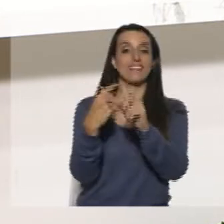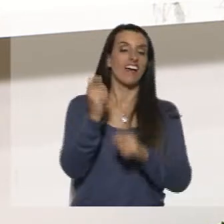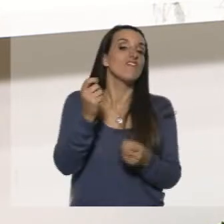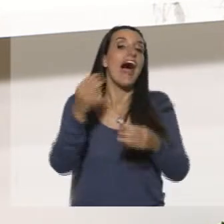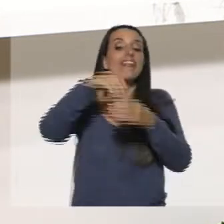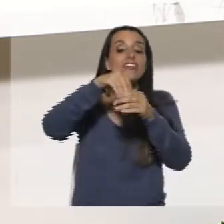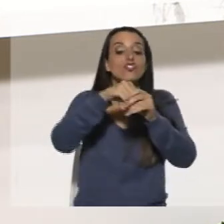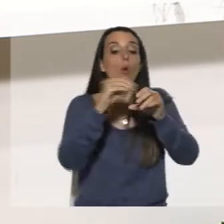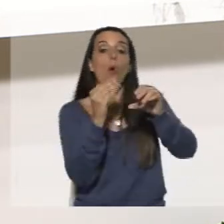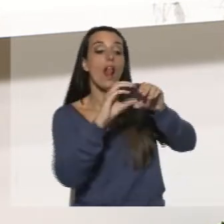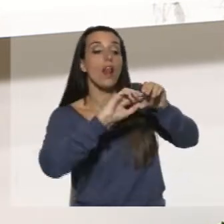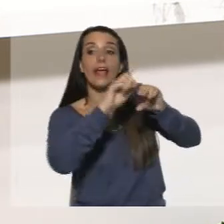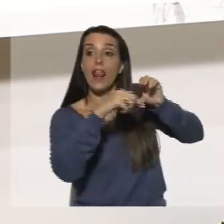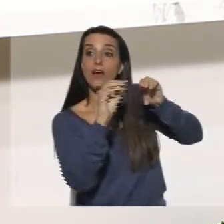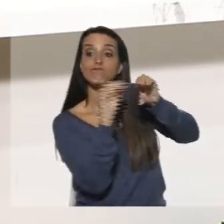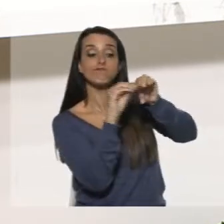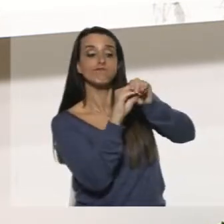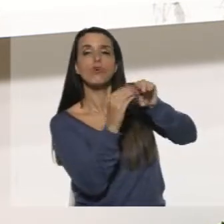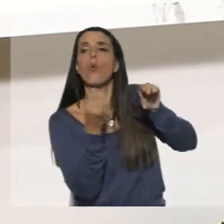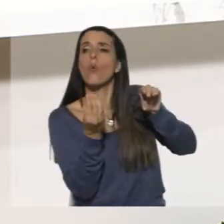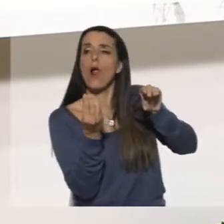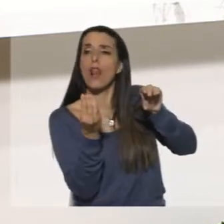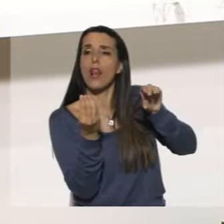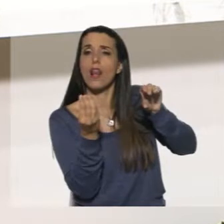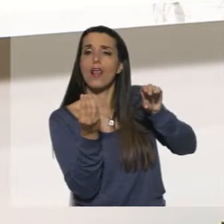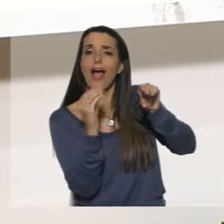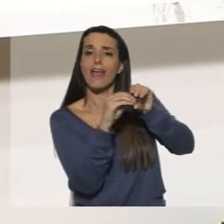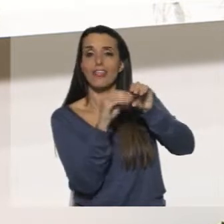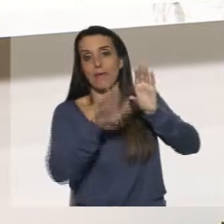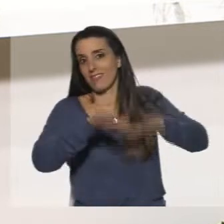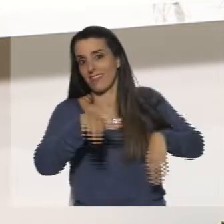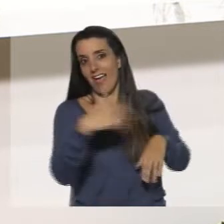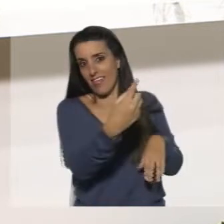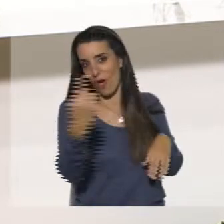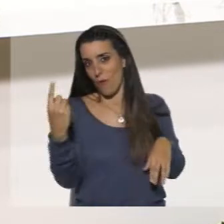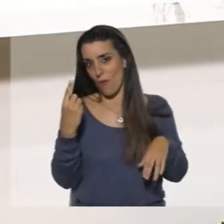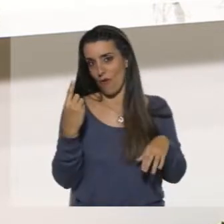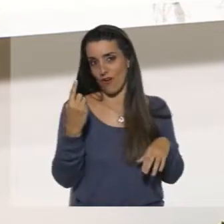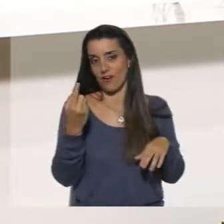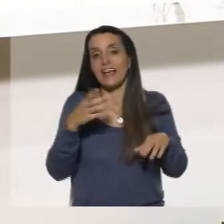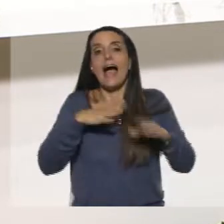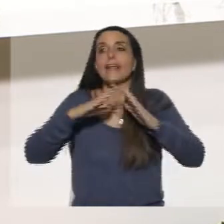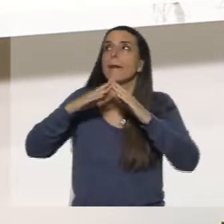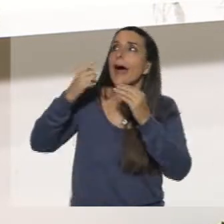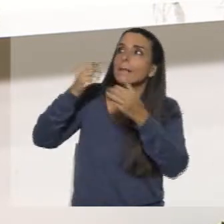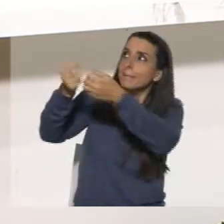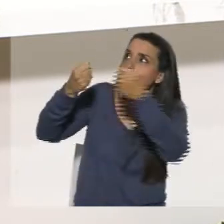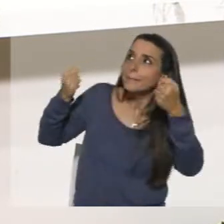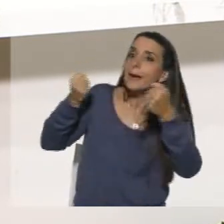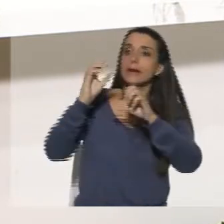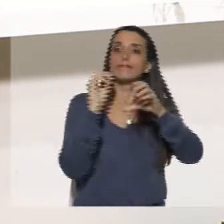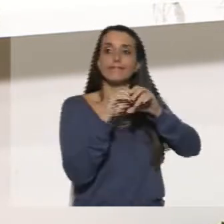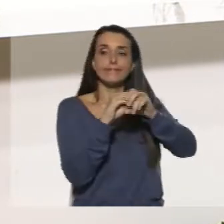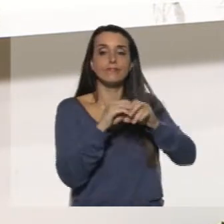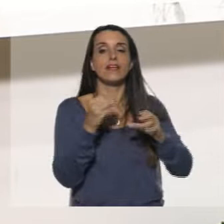ponen adentro los televidentes, porque eso varía a cada casa, me imagino. Lo que hay a la mano y lo que hay de estación también. Totalmente. Es lo que tenés que utilizar. ¿Cómo